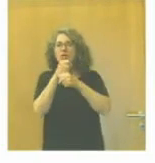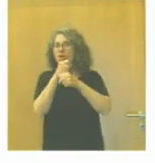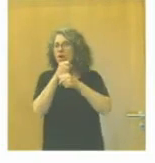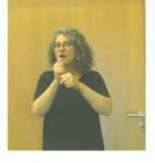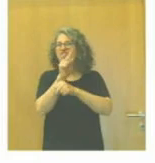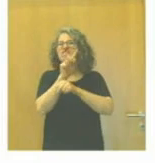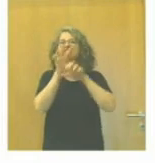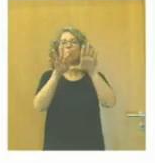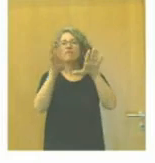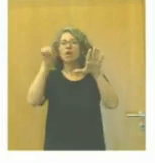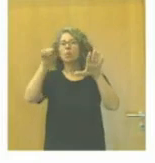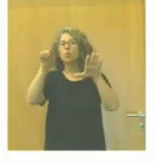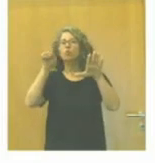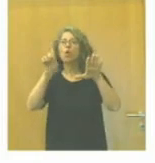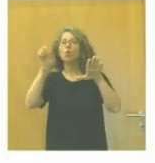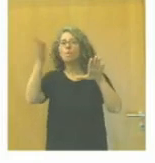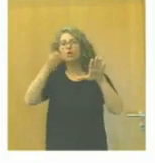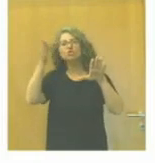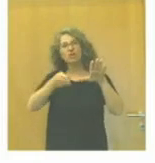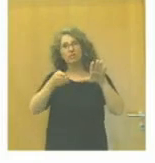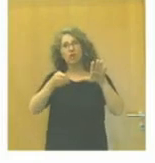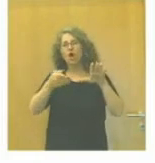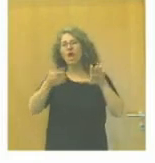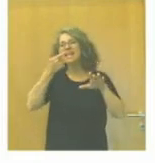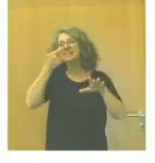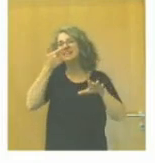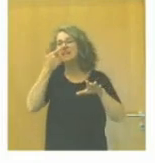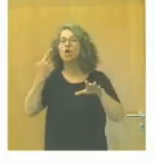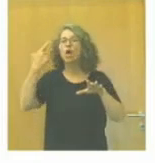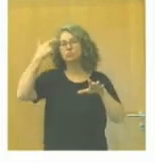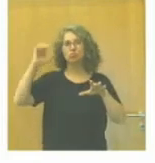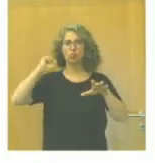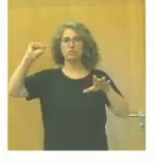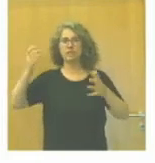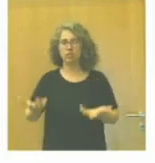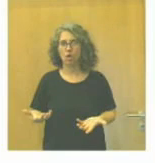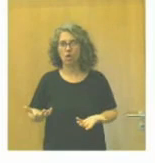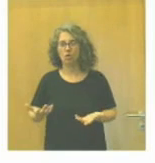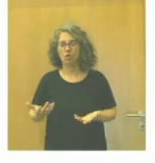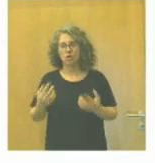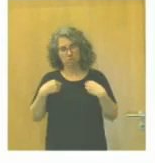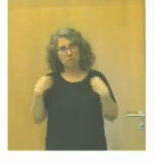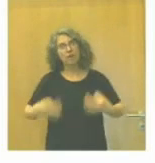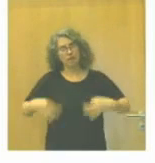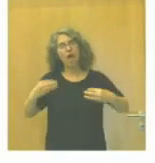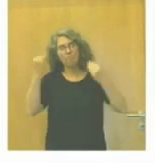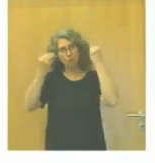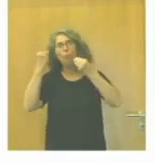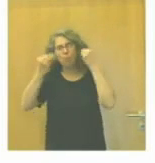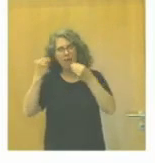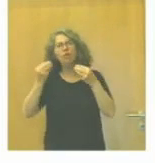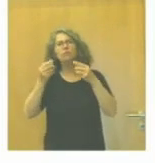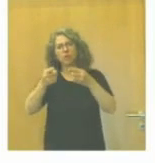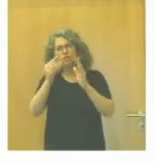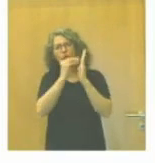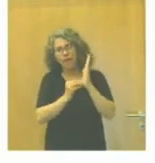el 19.1% de los intentos. Como para preocuparnos, ¿no?